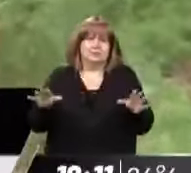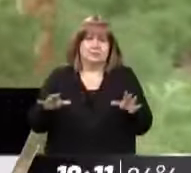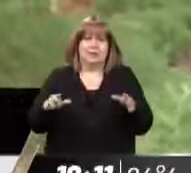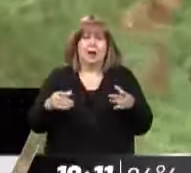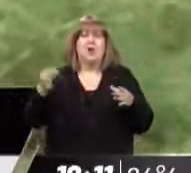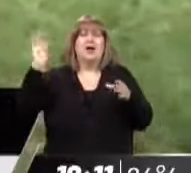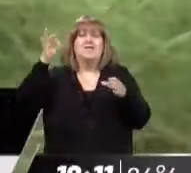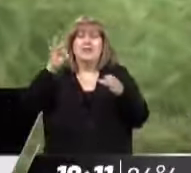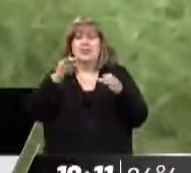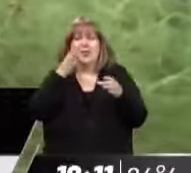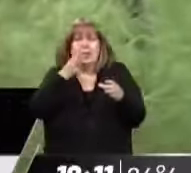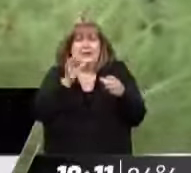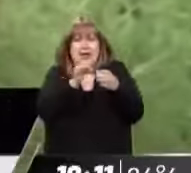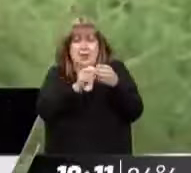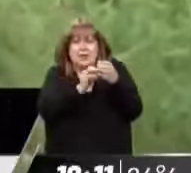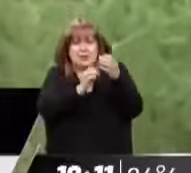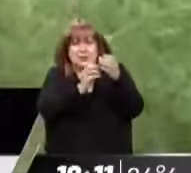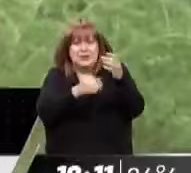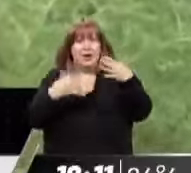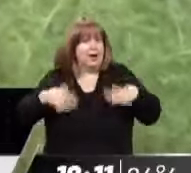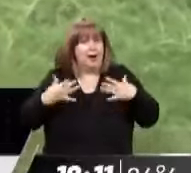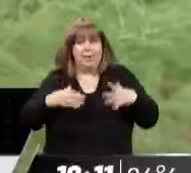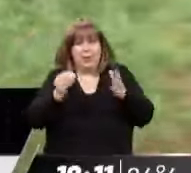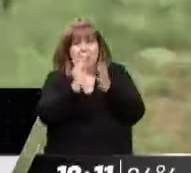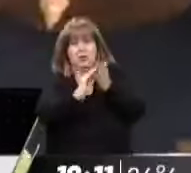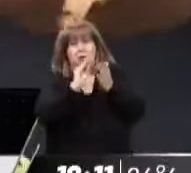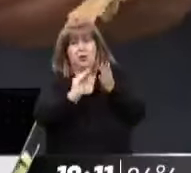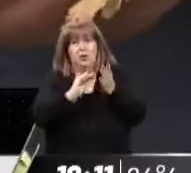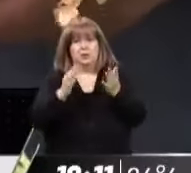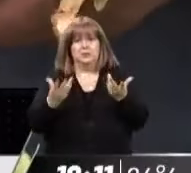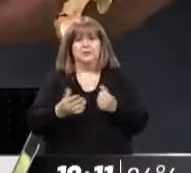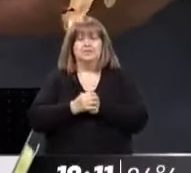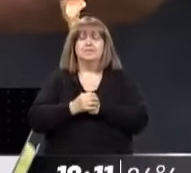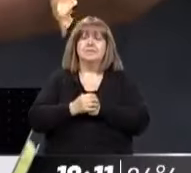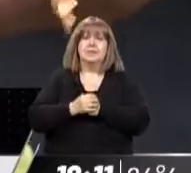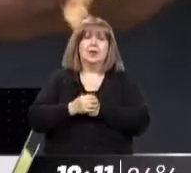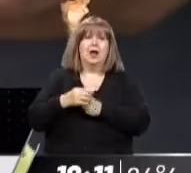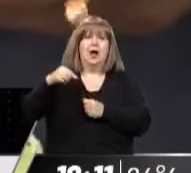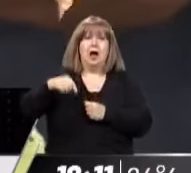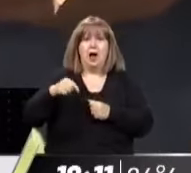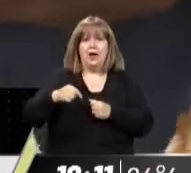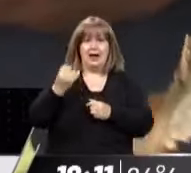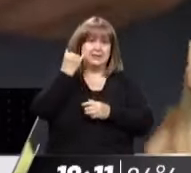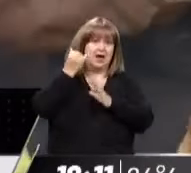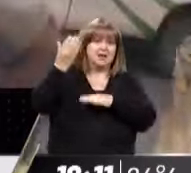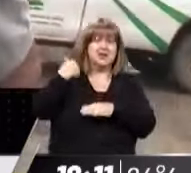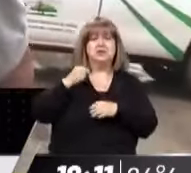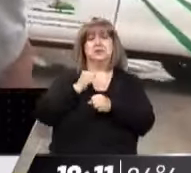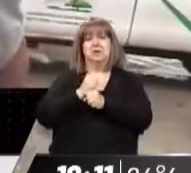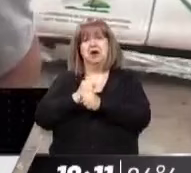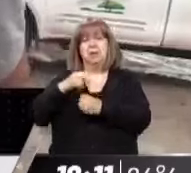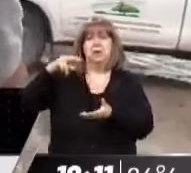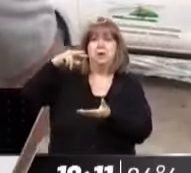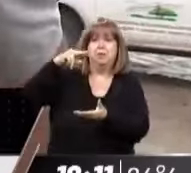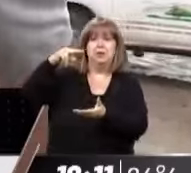entran los bichos, todas las enfermedades. Y bueno, si no curás pronto, se pudre todo. Tuvimos que cosechar un ratito y se largó el agua, así que lo poco que queda se